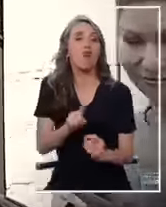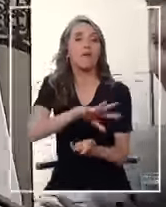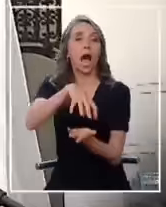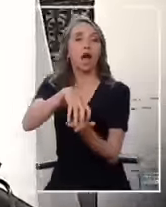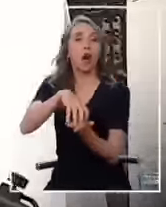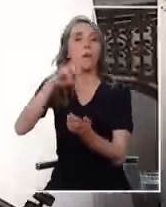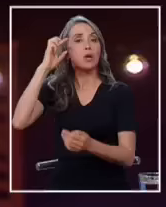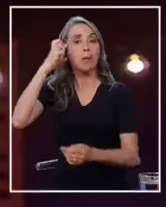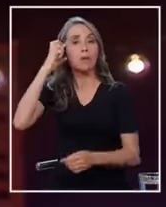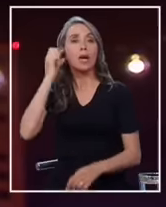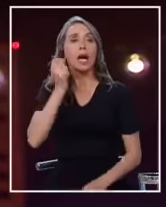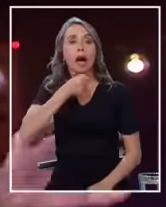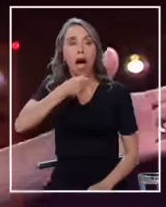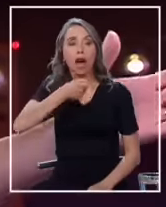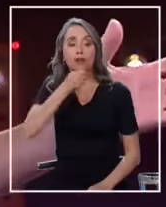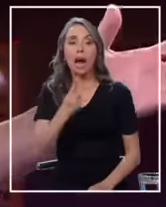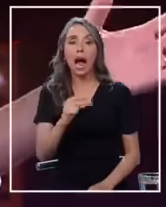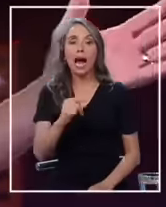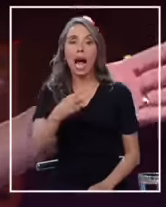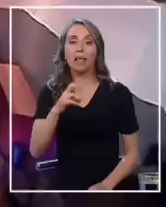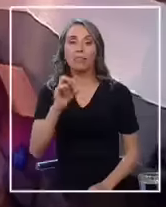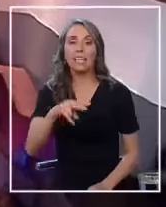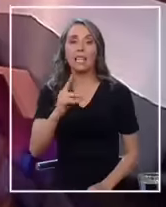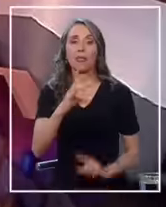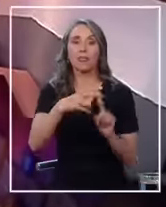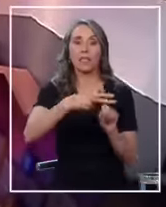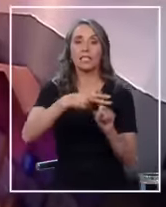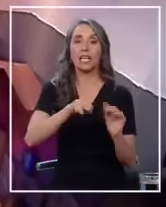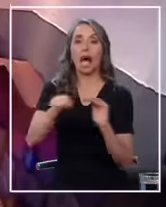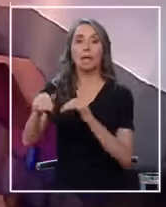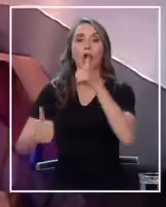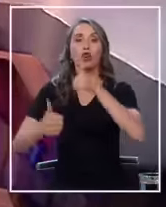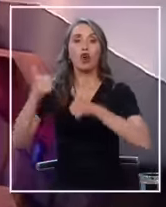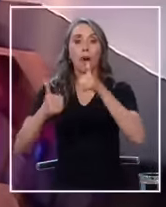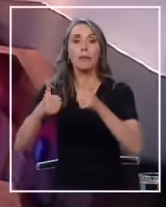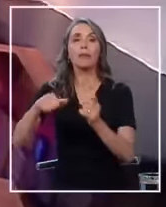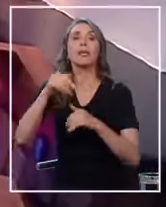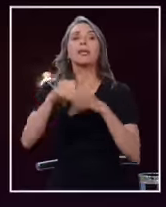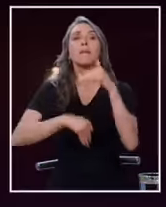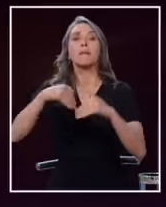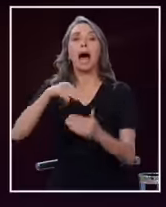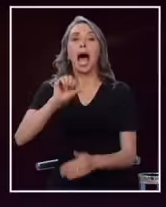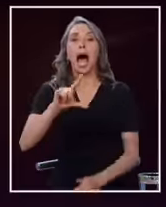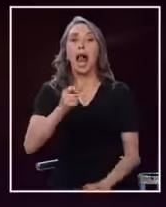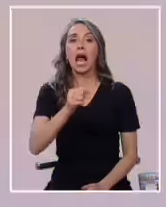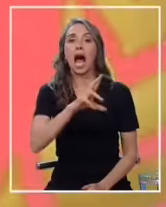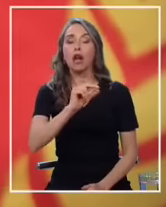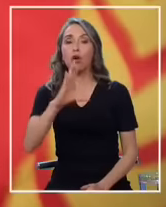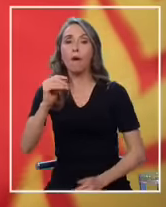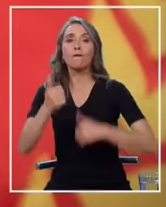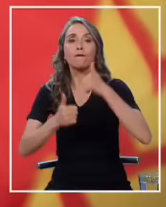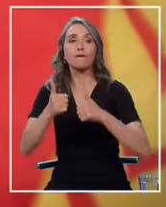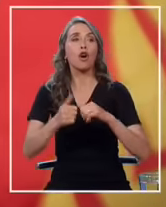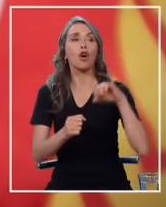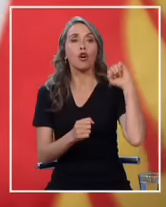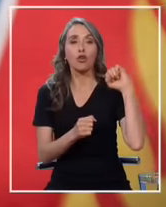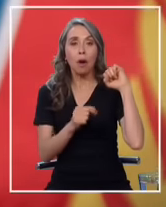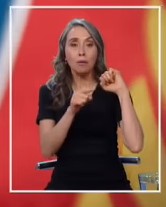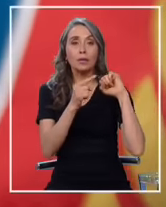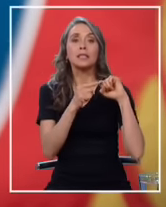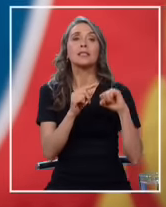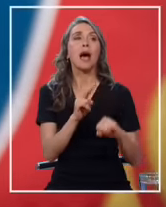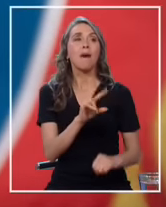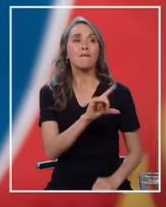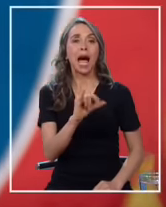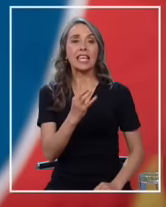Providencia. La animadora Catherine Zalóznik, apoyada por la DC, buscará competir en Algarrobo, comuna que también disputarán los comunistas con